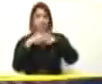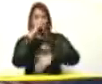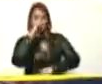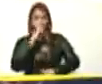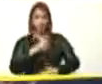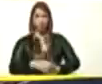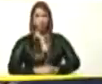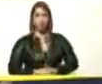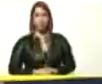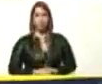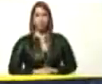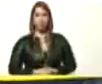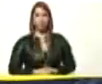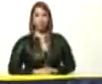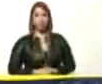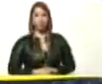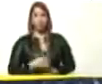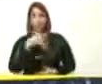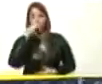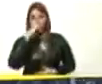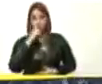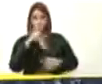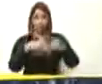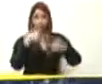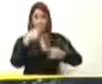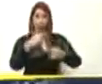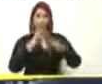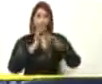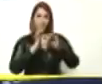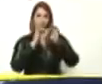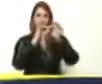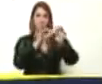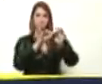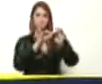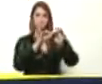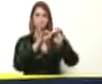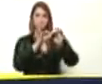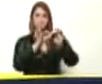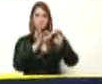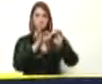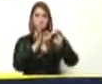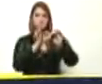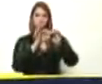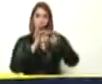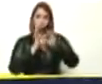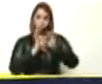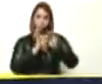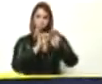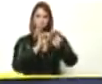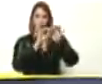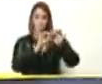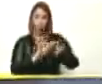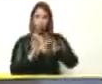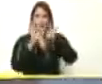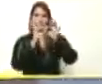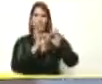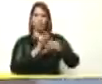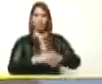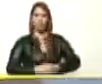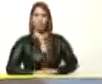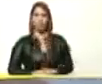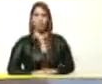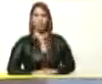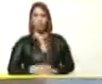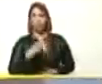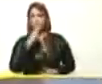y un año después nos mantenemos unidos consolidados en la unidad no hay